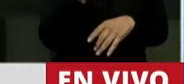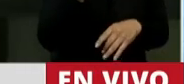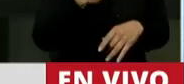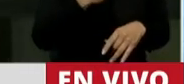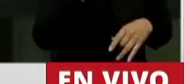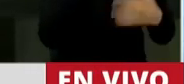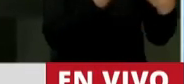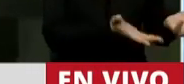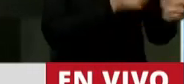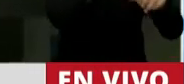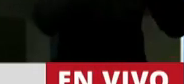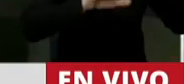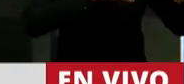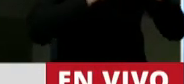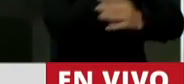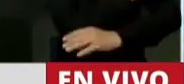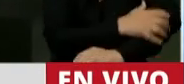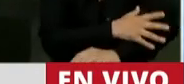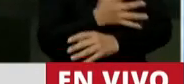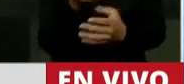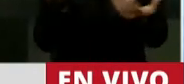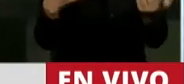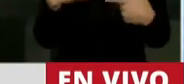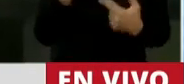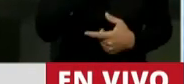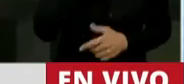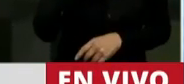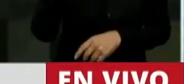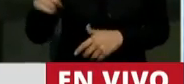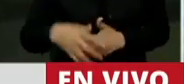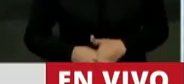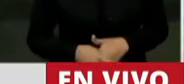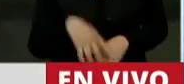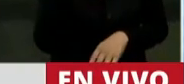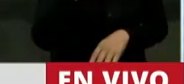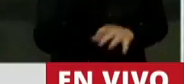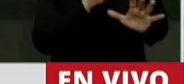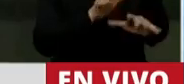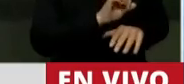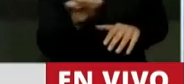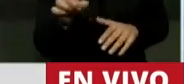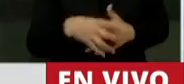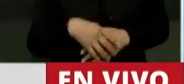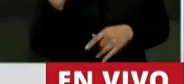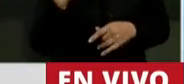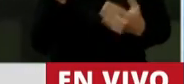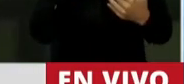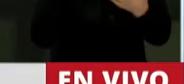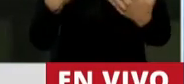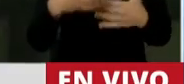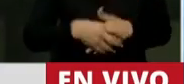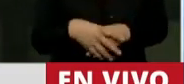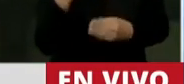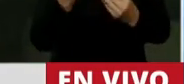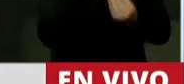populistas, se habla del populismo. Es un error conceptual, señor presidente. No somos populistas, somos populares, porque